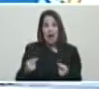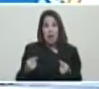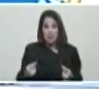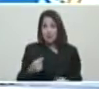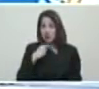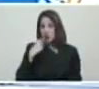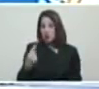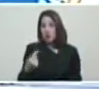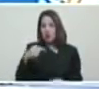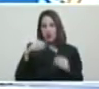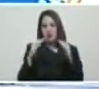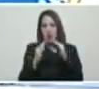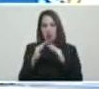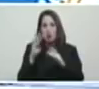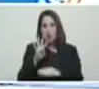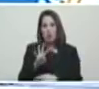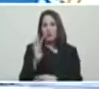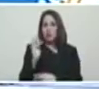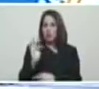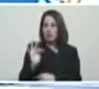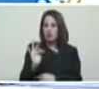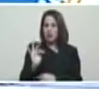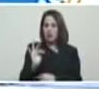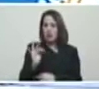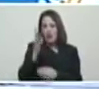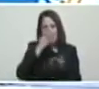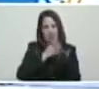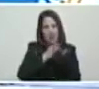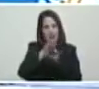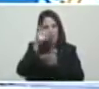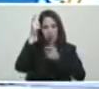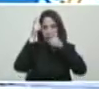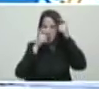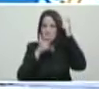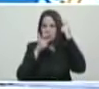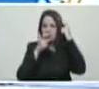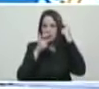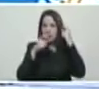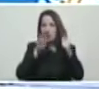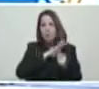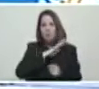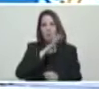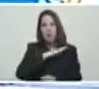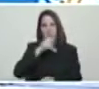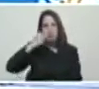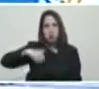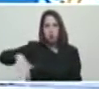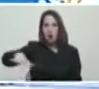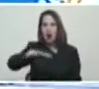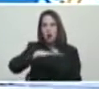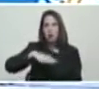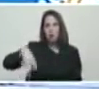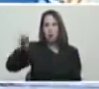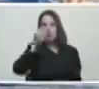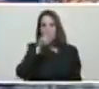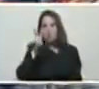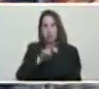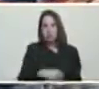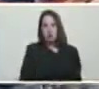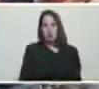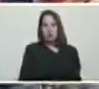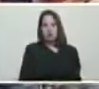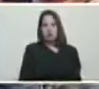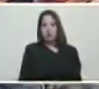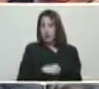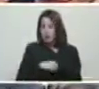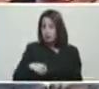el cuartel de la montaña el legado de Chávez le pertenece a su único dueño el pueblo soberano de Venezuela a